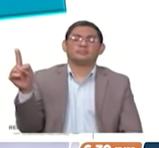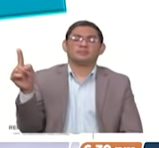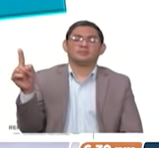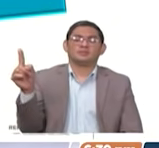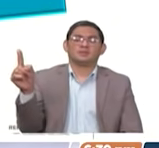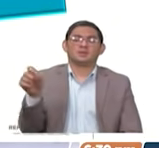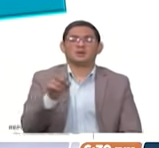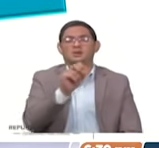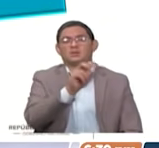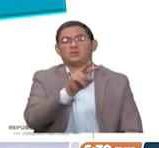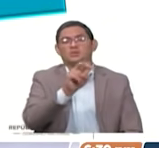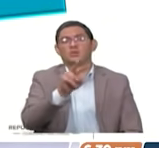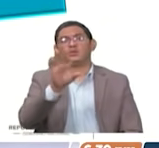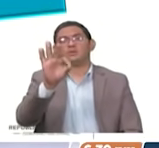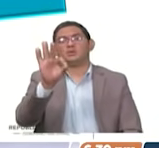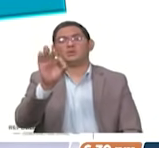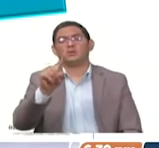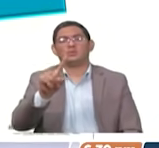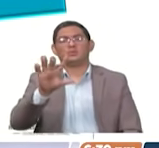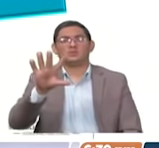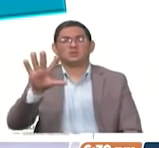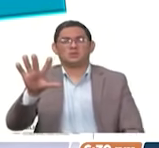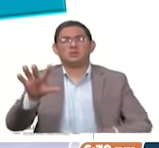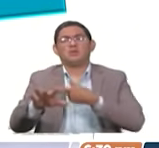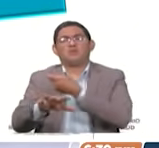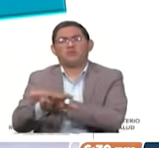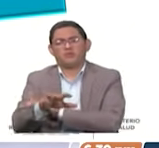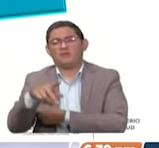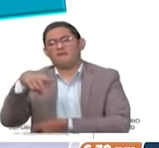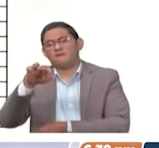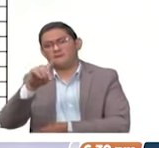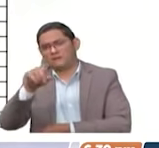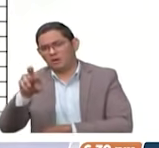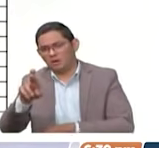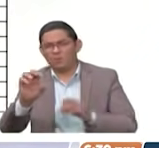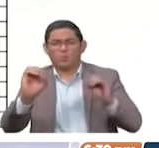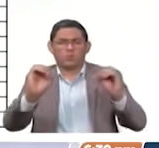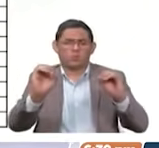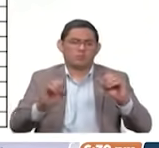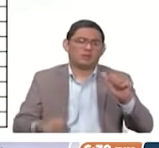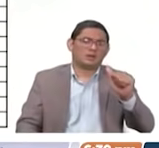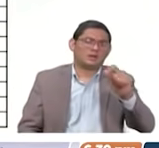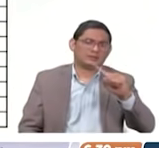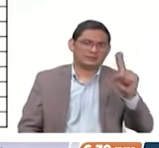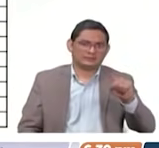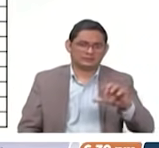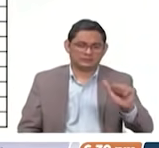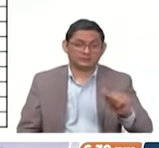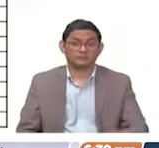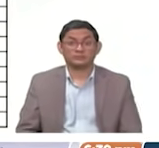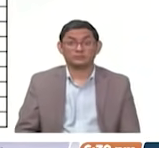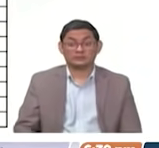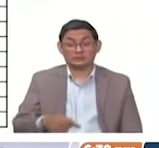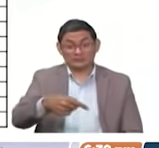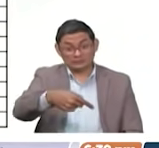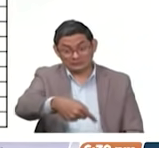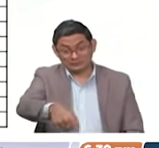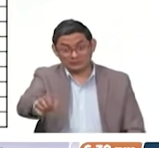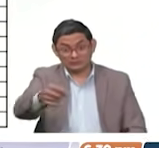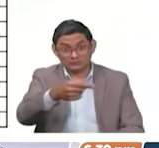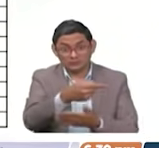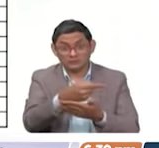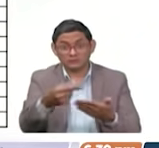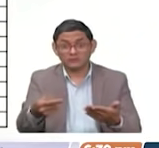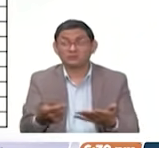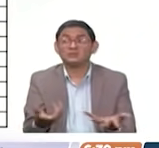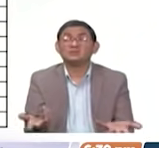155 dosis entre facer y astrazéneca para esta semana tenemos contemplado